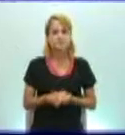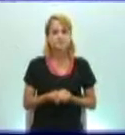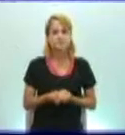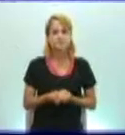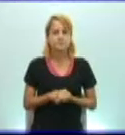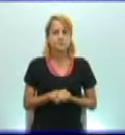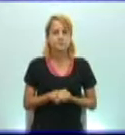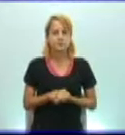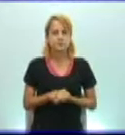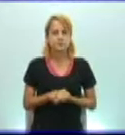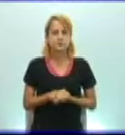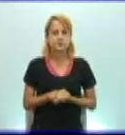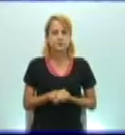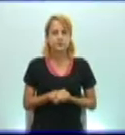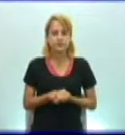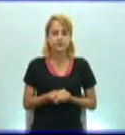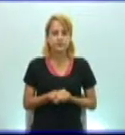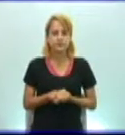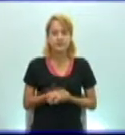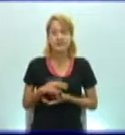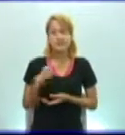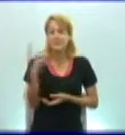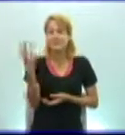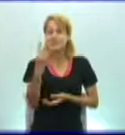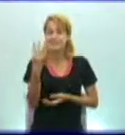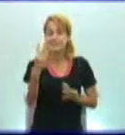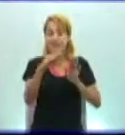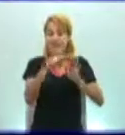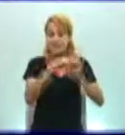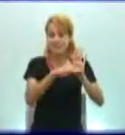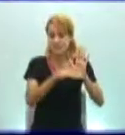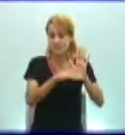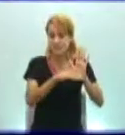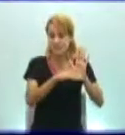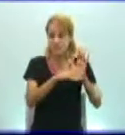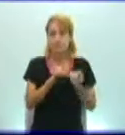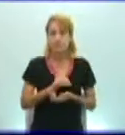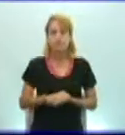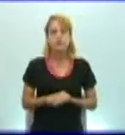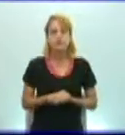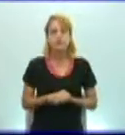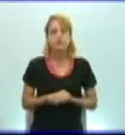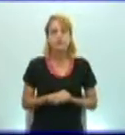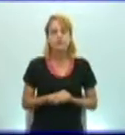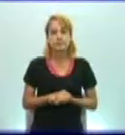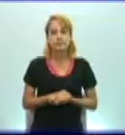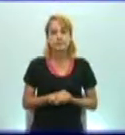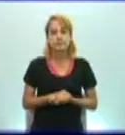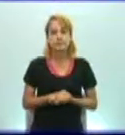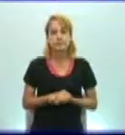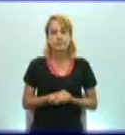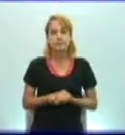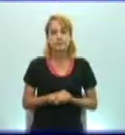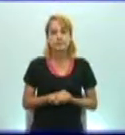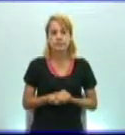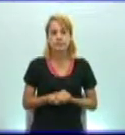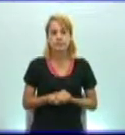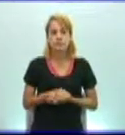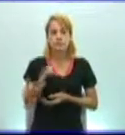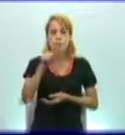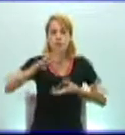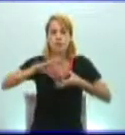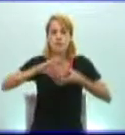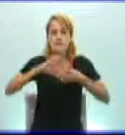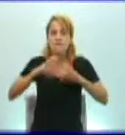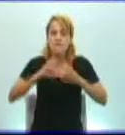de acá. Y la tercera clasificación es la clasificación por su